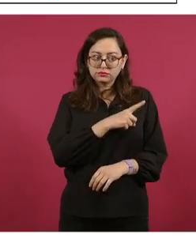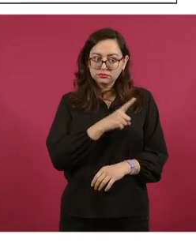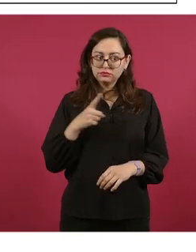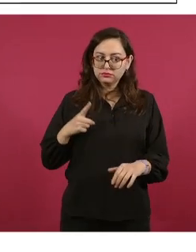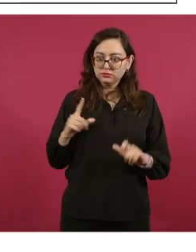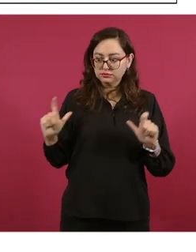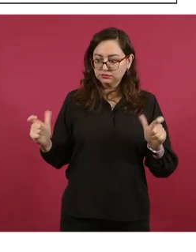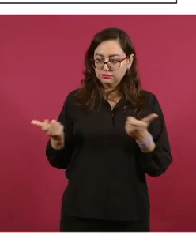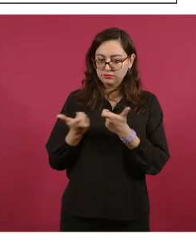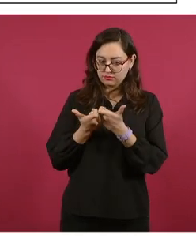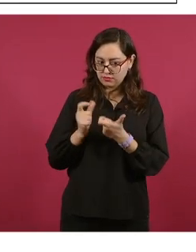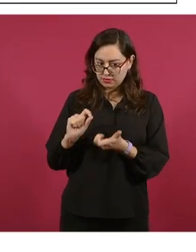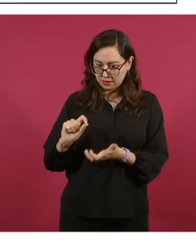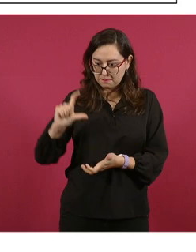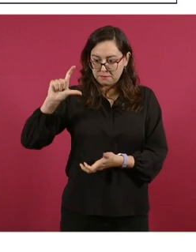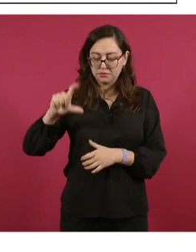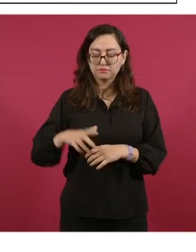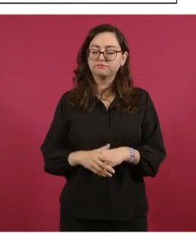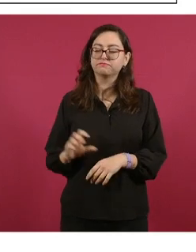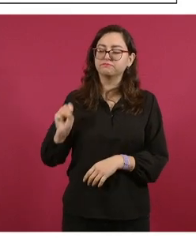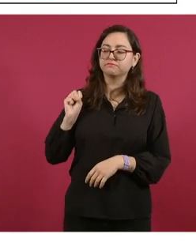Esto fue en el